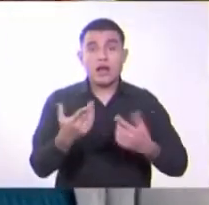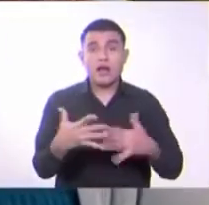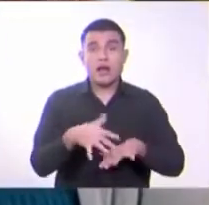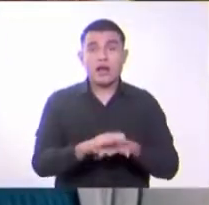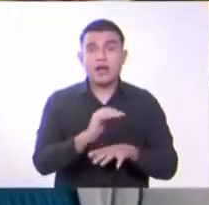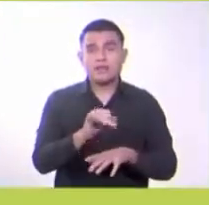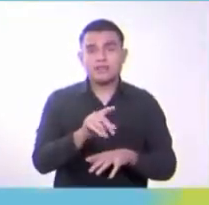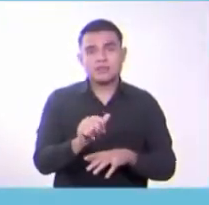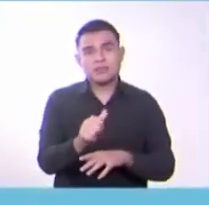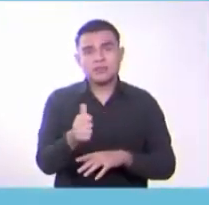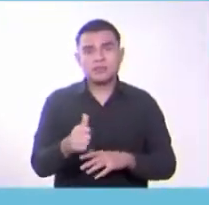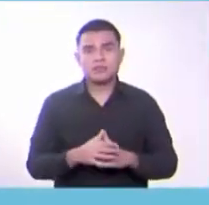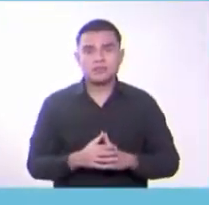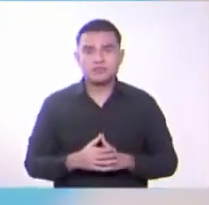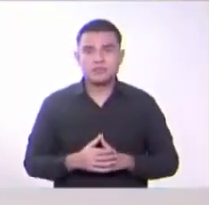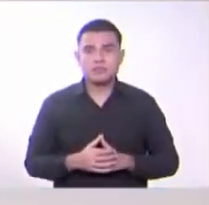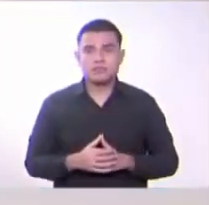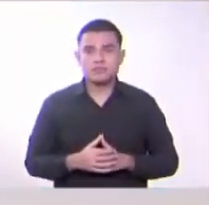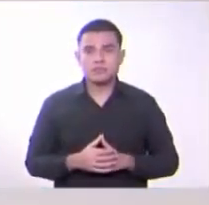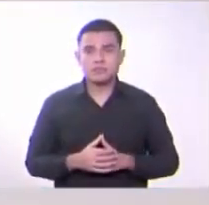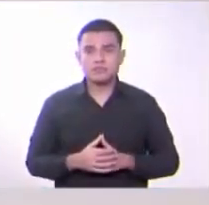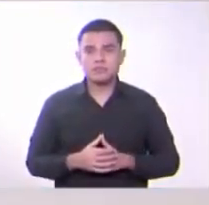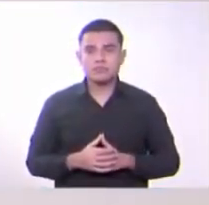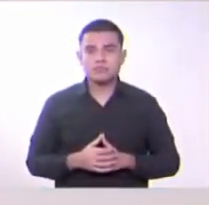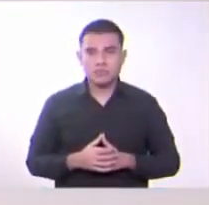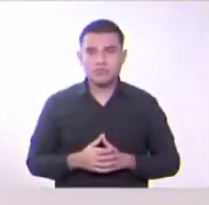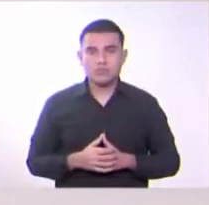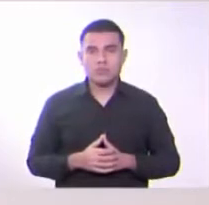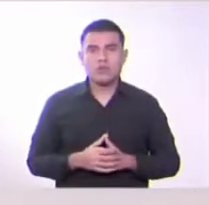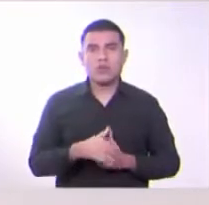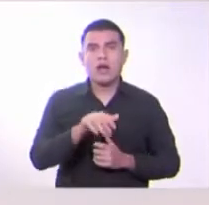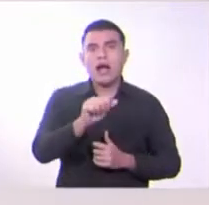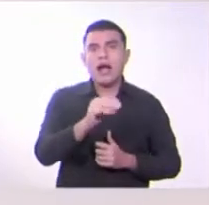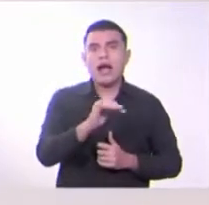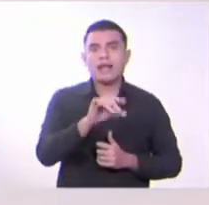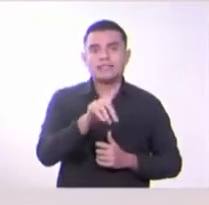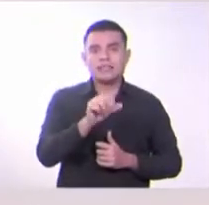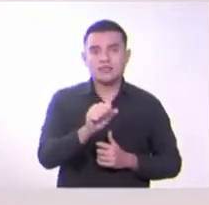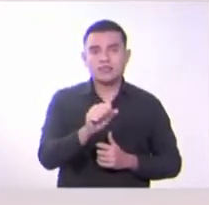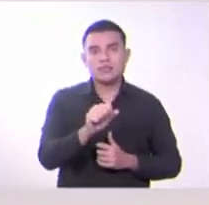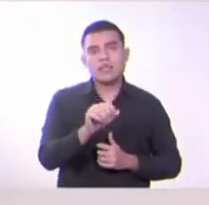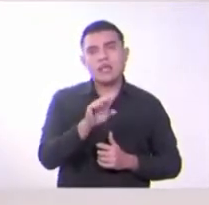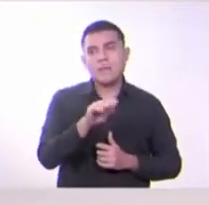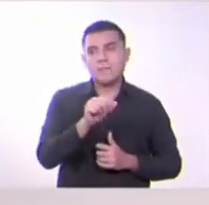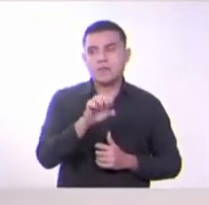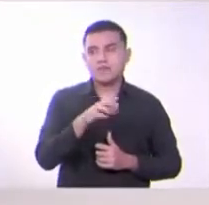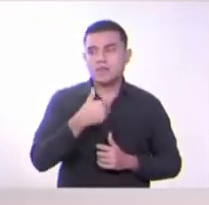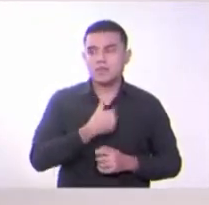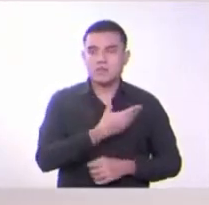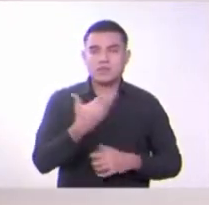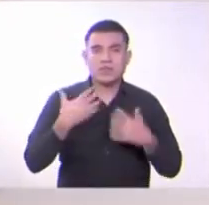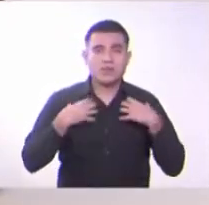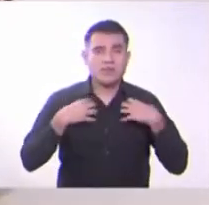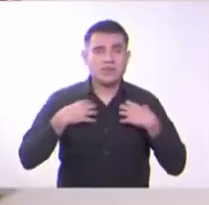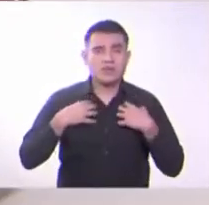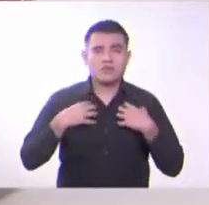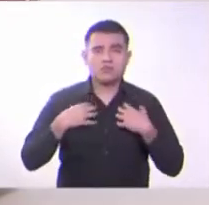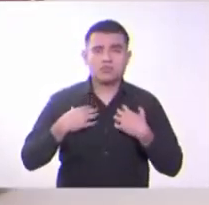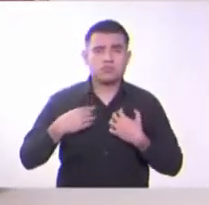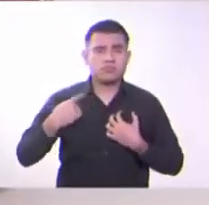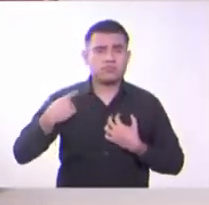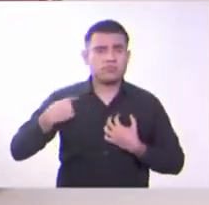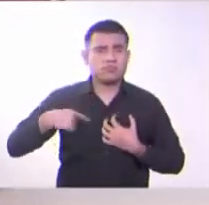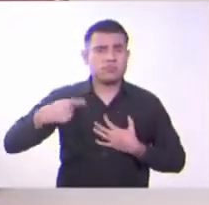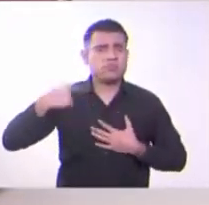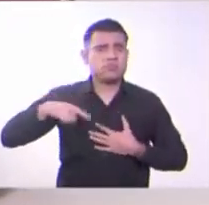otras. La presencia de los ácidos y las bases en nuestra vida diaria es abundante. Por